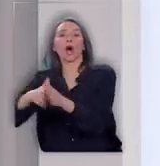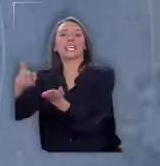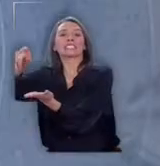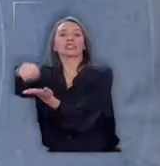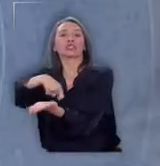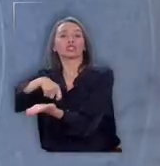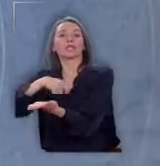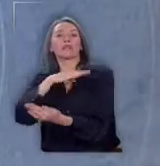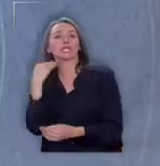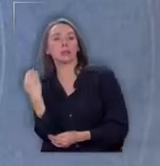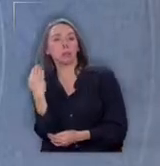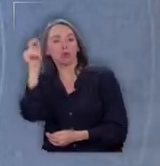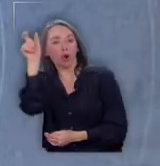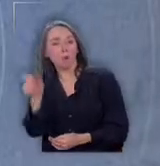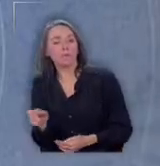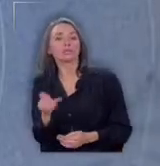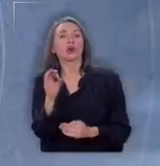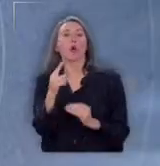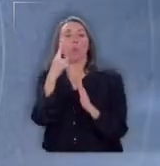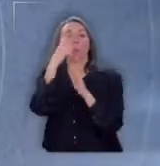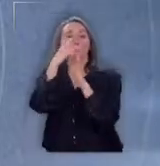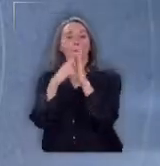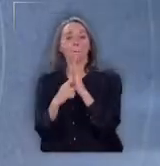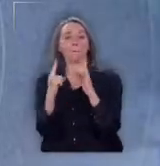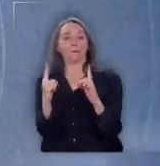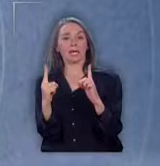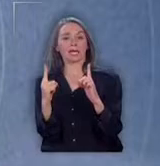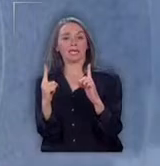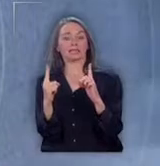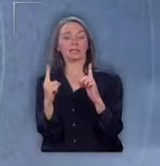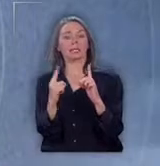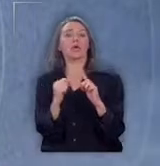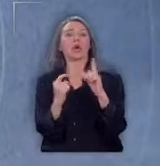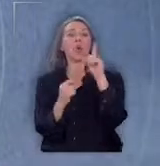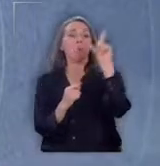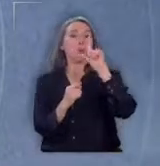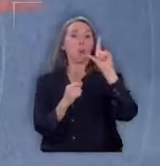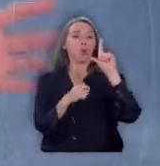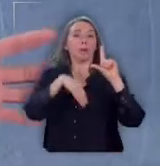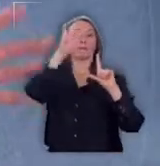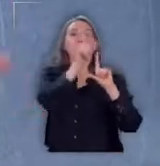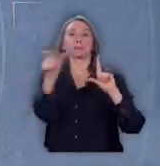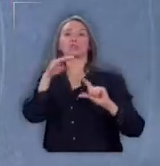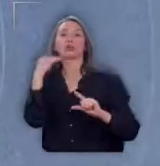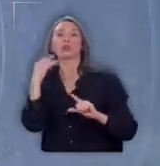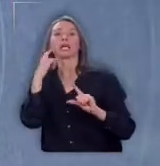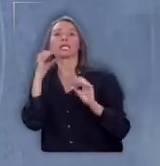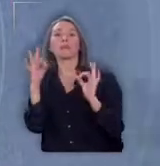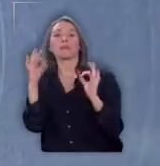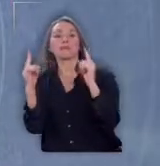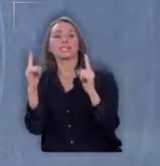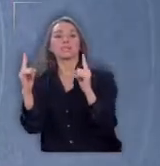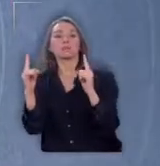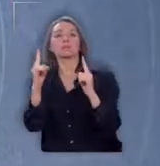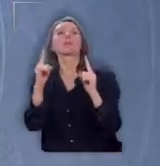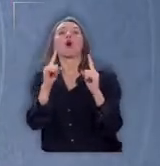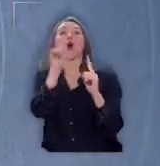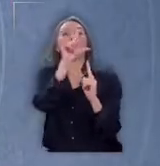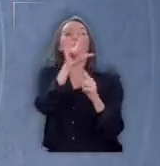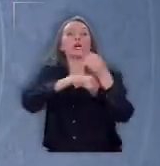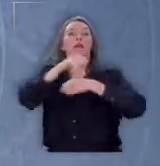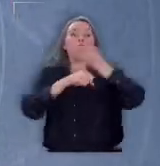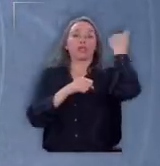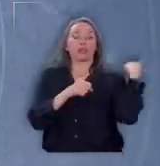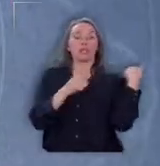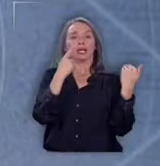o que en determinado mes había un lunes más que en el mismo periodo del año anterior y por eso los 10 lunes se informan más muertos y se